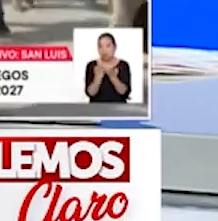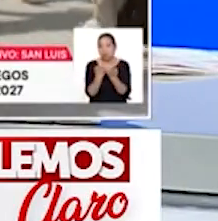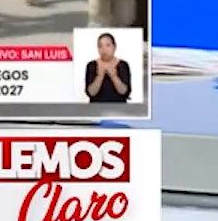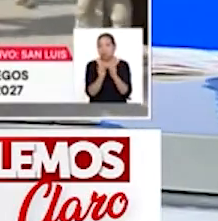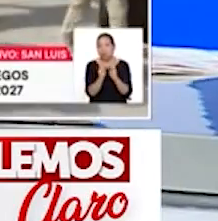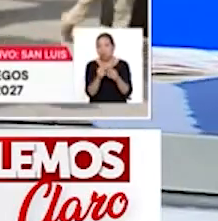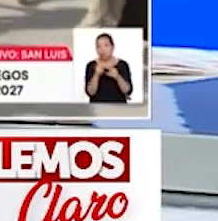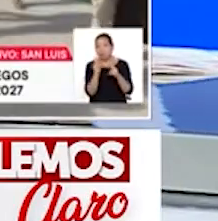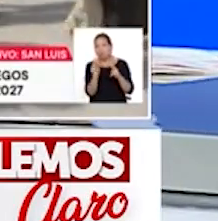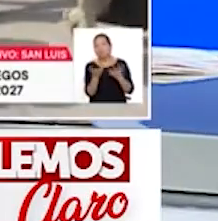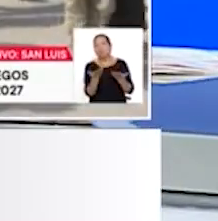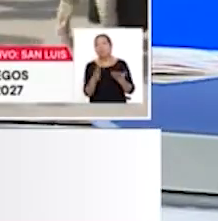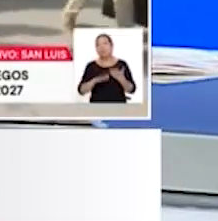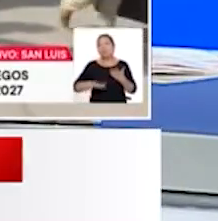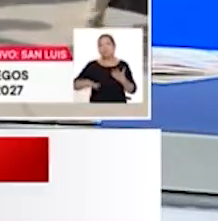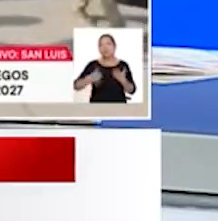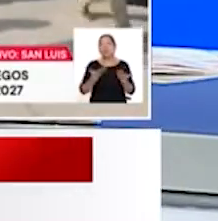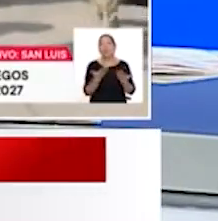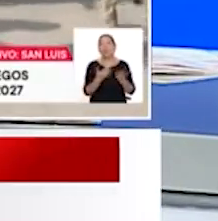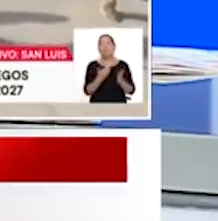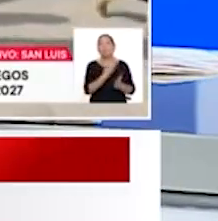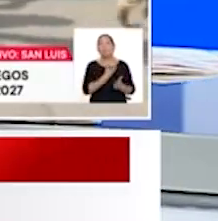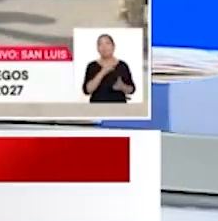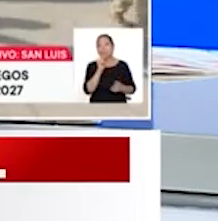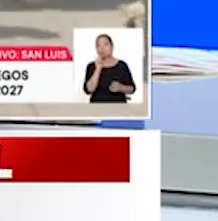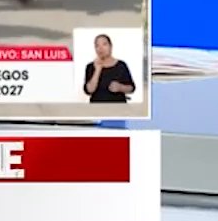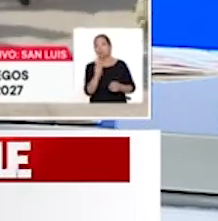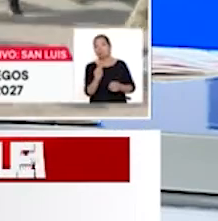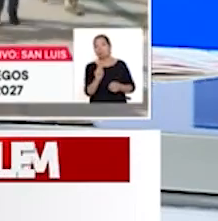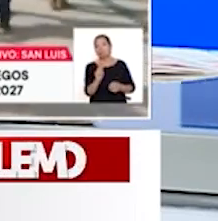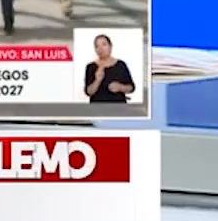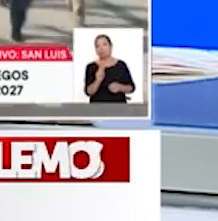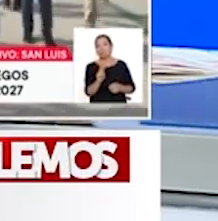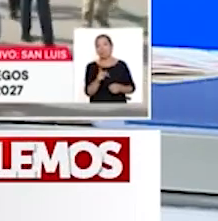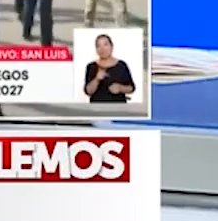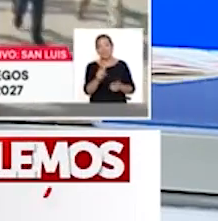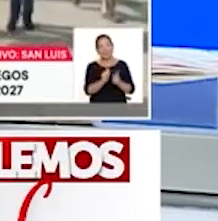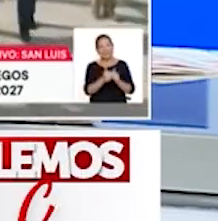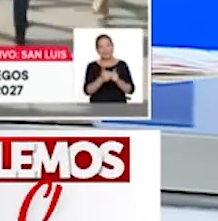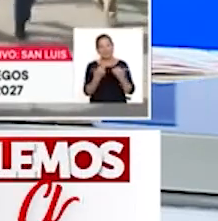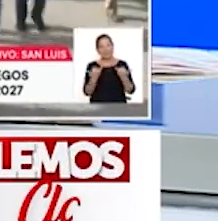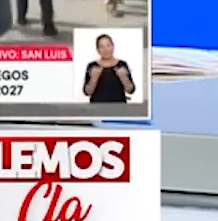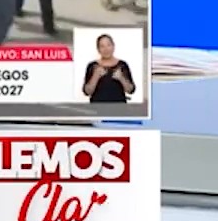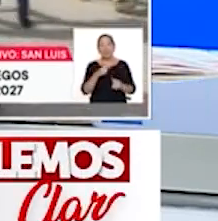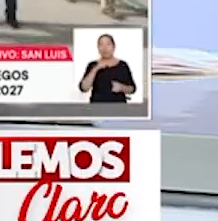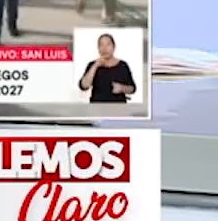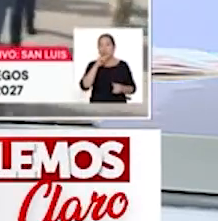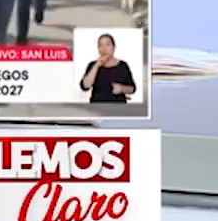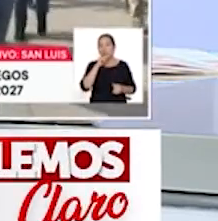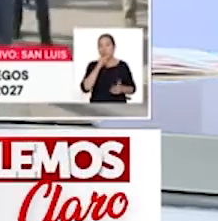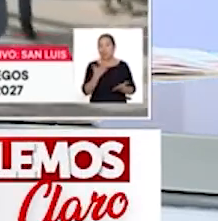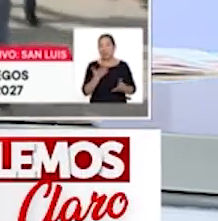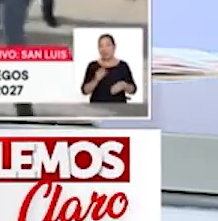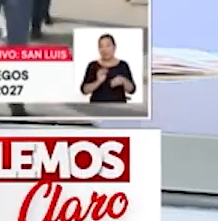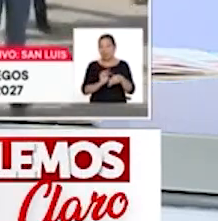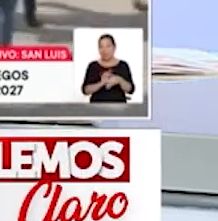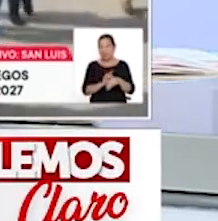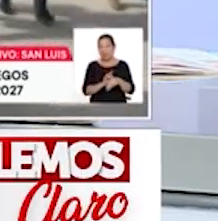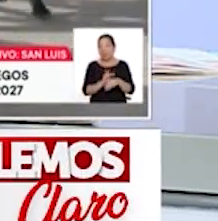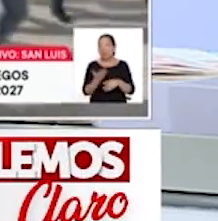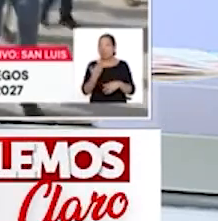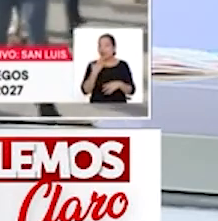tienen pero, medallas. Pero fíjate, Susel, lo que no puede pasar, y nosotros llamamos acá la atención, yo mismo lo hice,